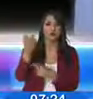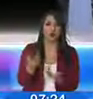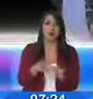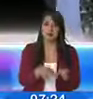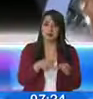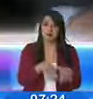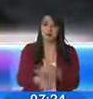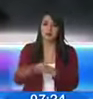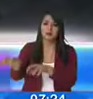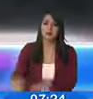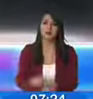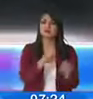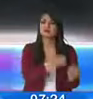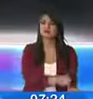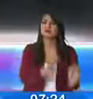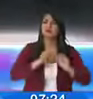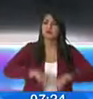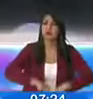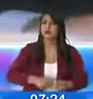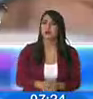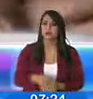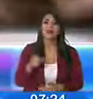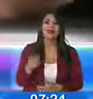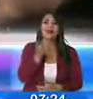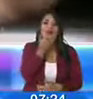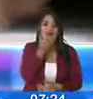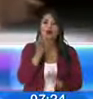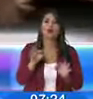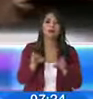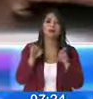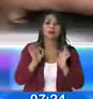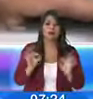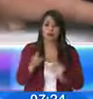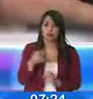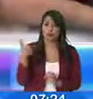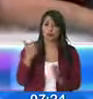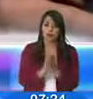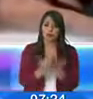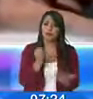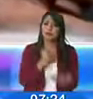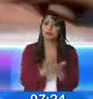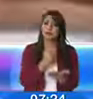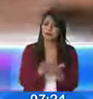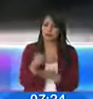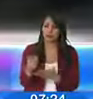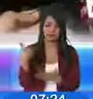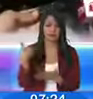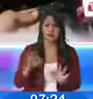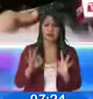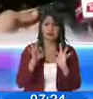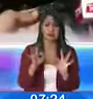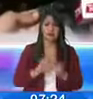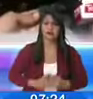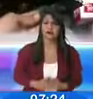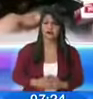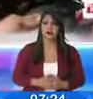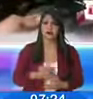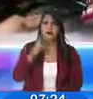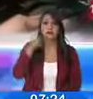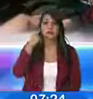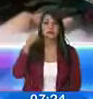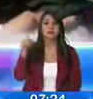su deportación, aduciendo que era irregular, a pesar de tener la documentación de ese país al día. Rafael